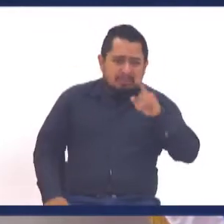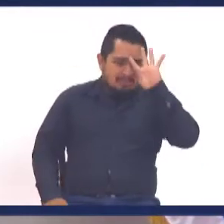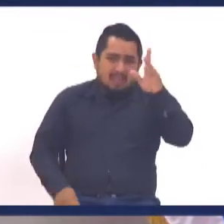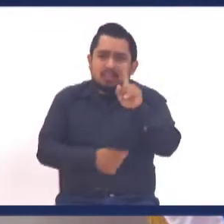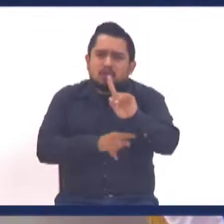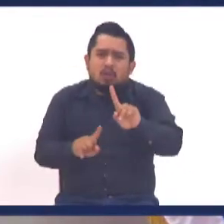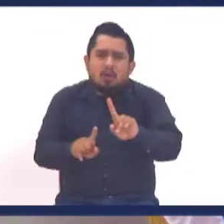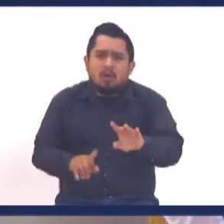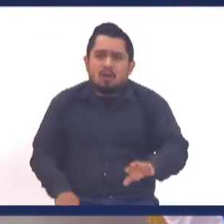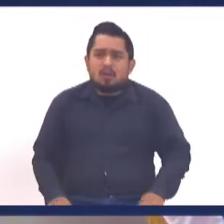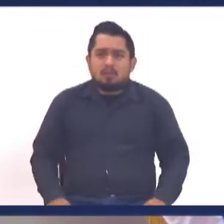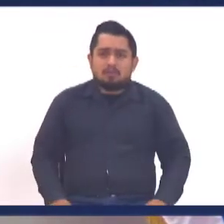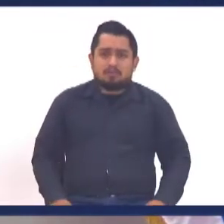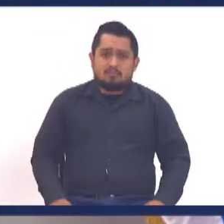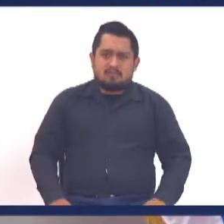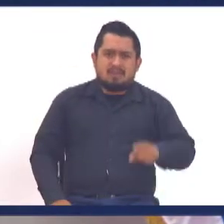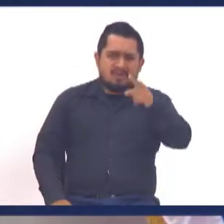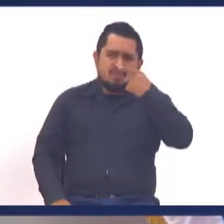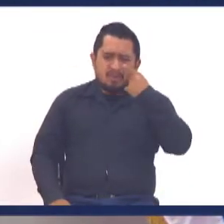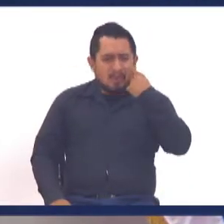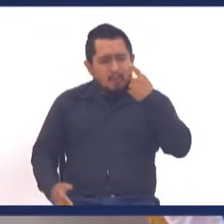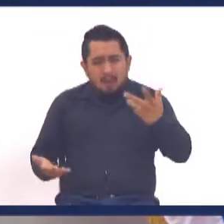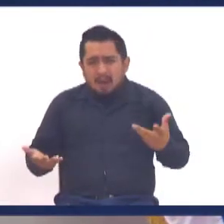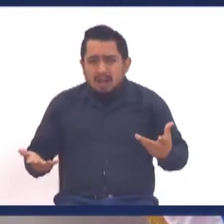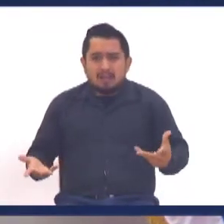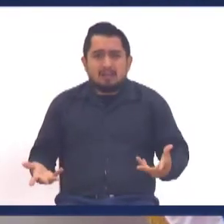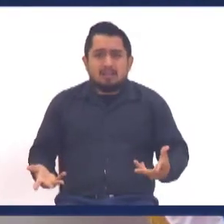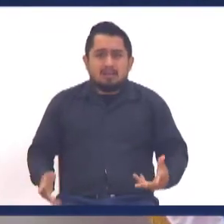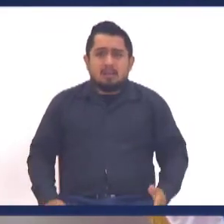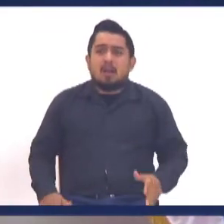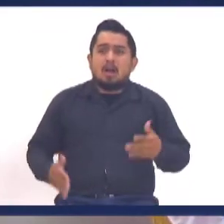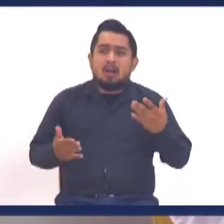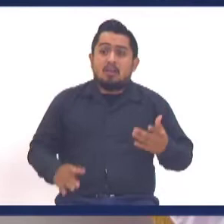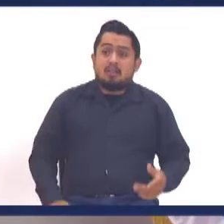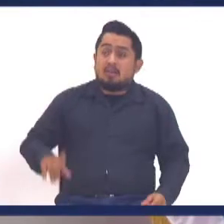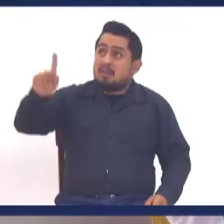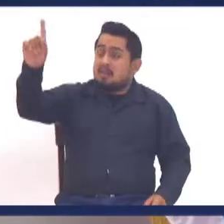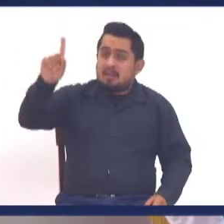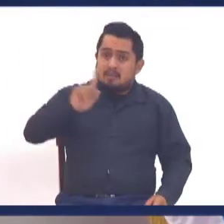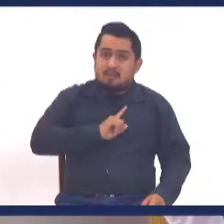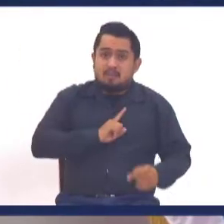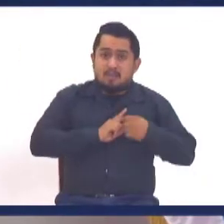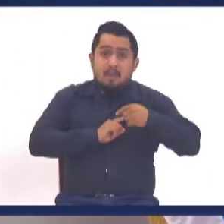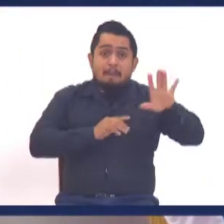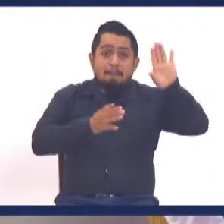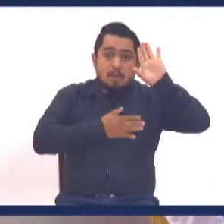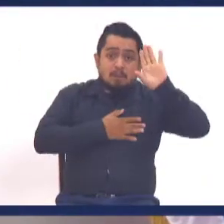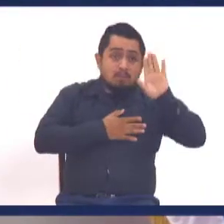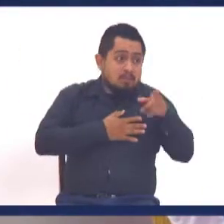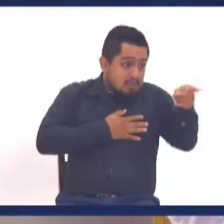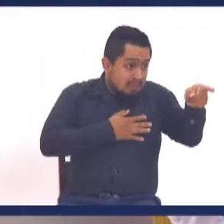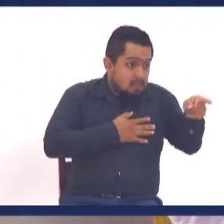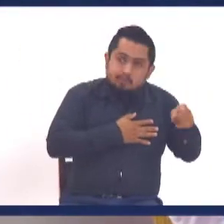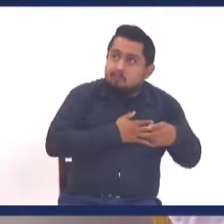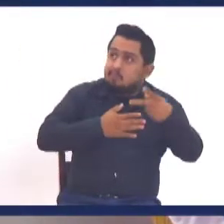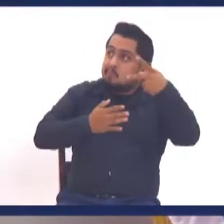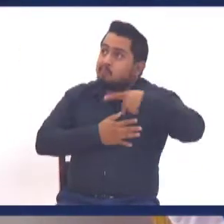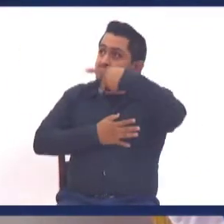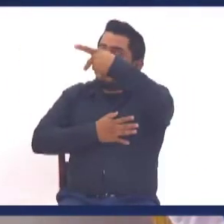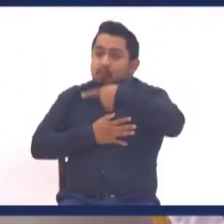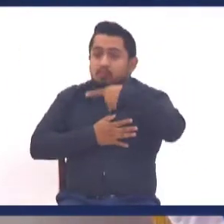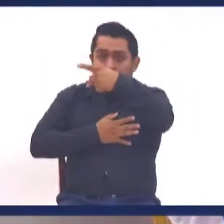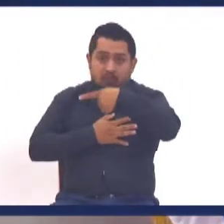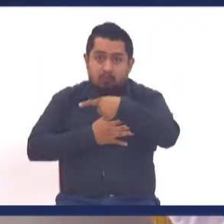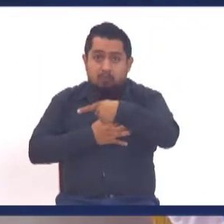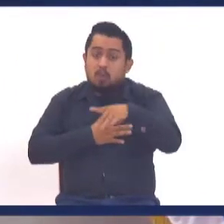pero moralmente también la verdad también amarrada porque porque la promesa no se le hiciste ese le dijiste a dios amigo y hermano